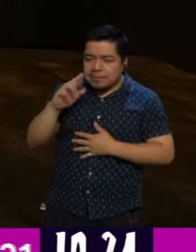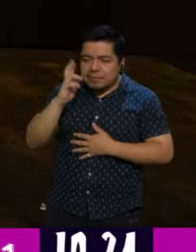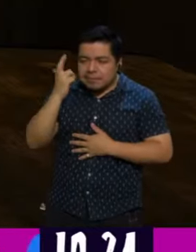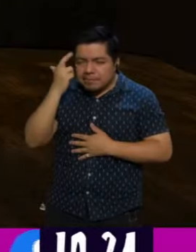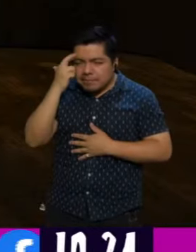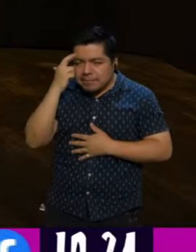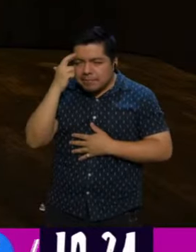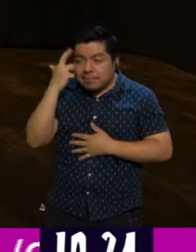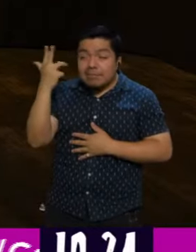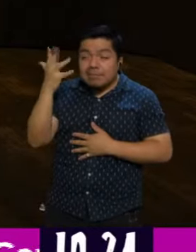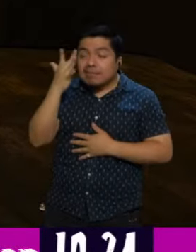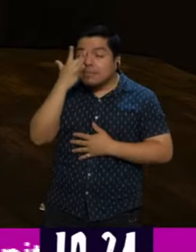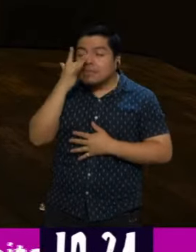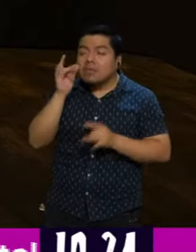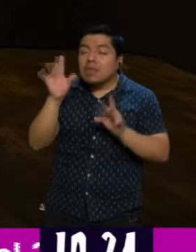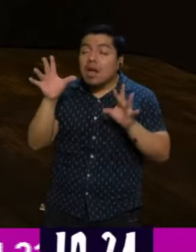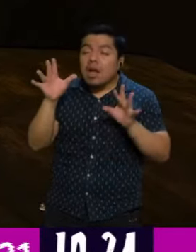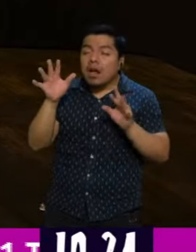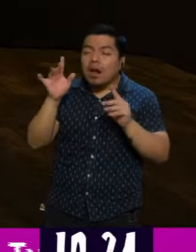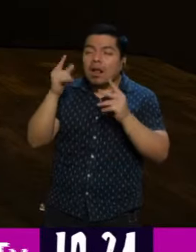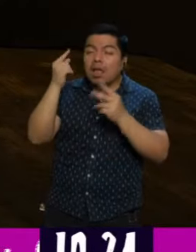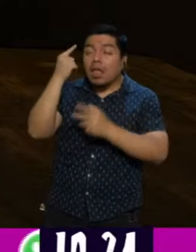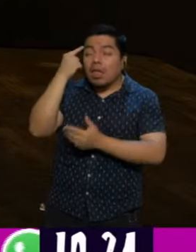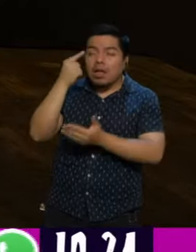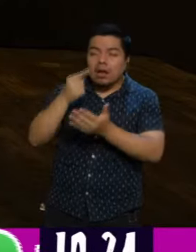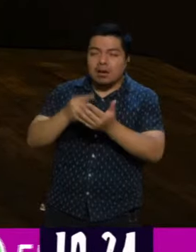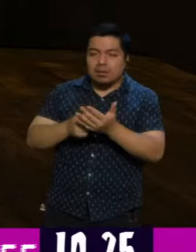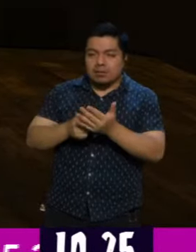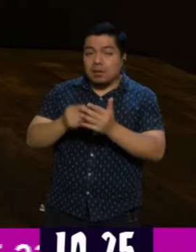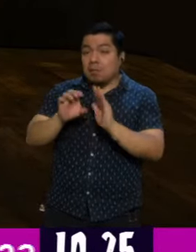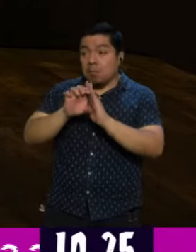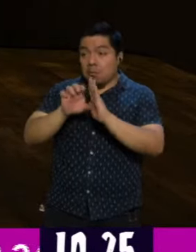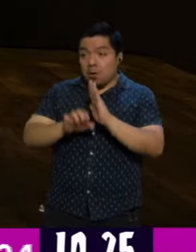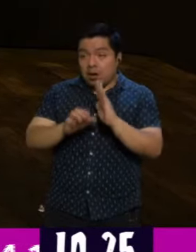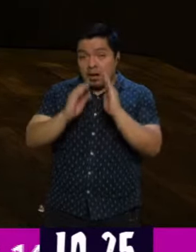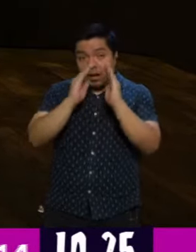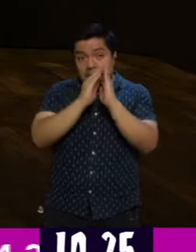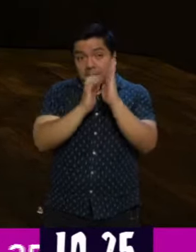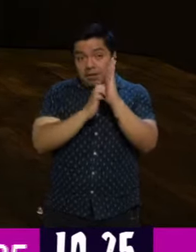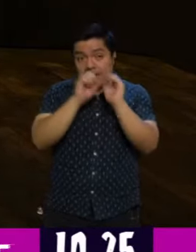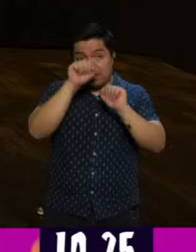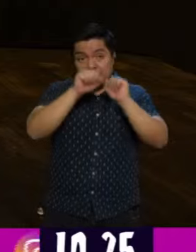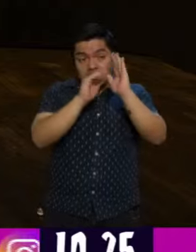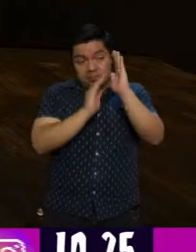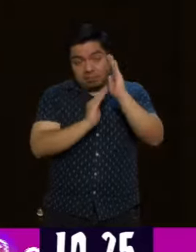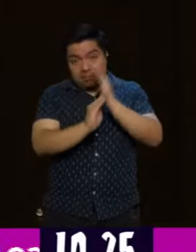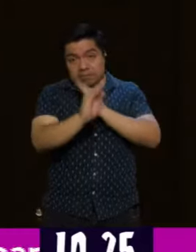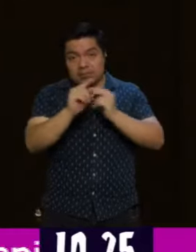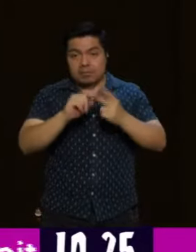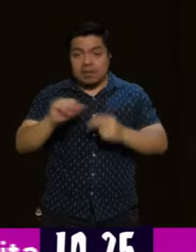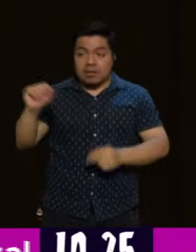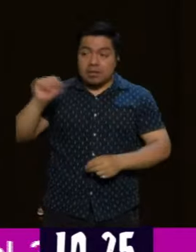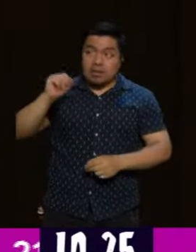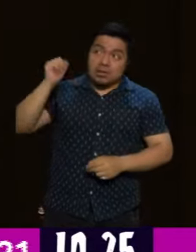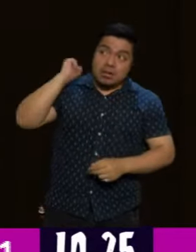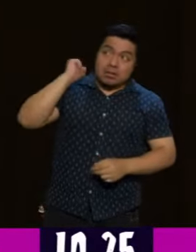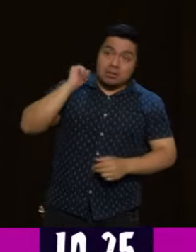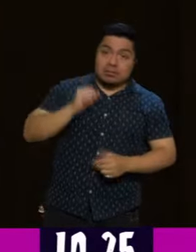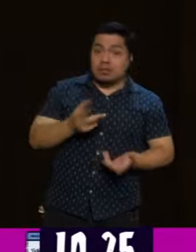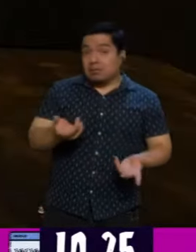de supersticiones? ¿No? ¿No pasar debajo de una escalera? ¿Tirar la sal por encima del hombro?